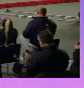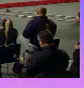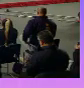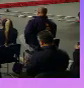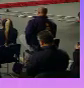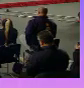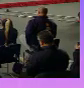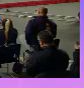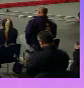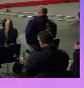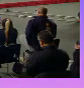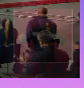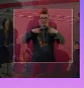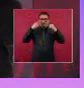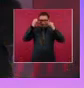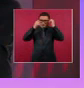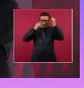Gracias.